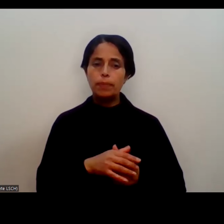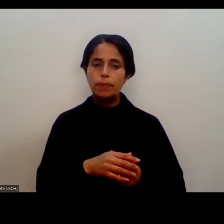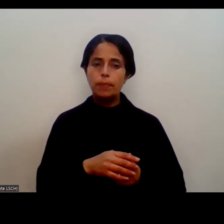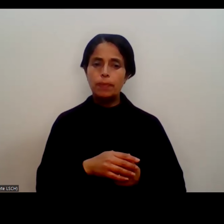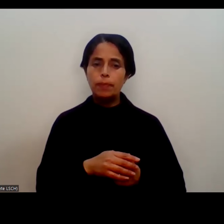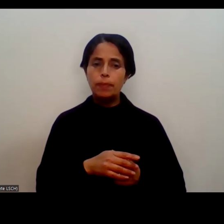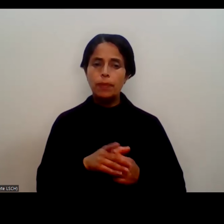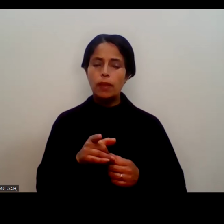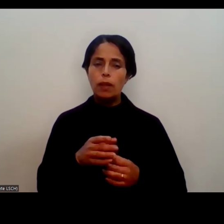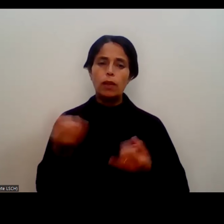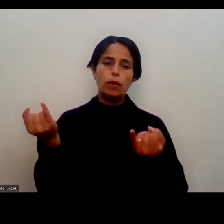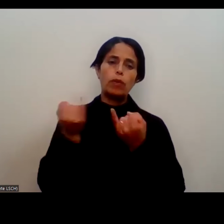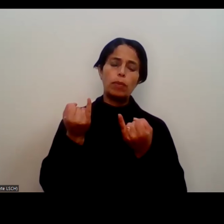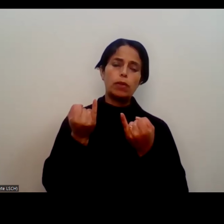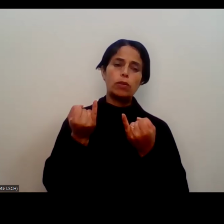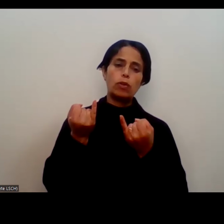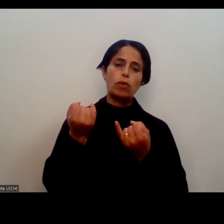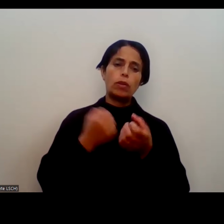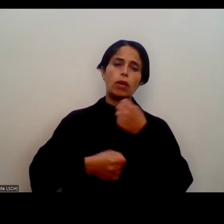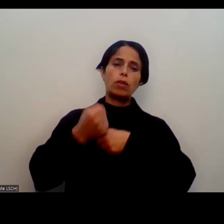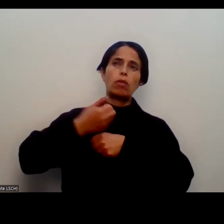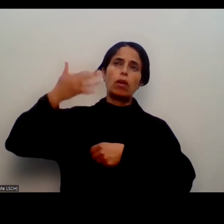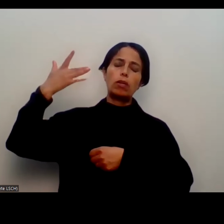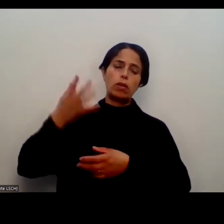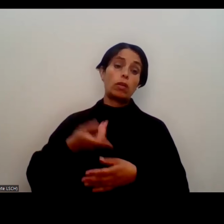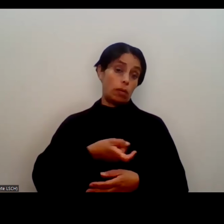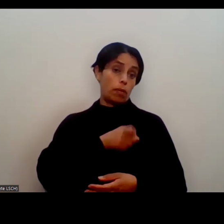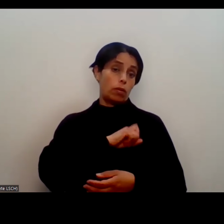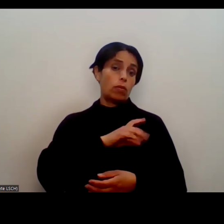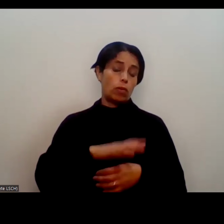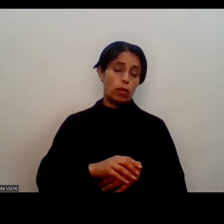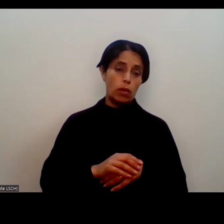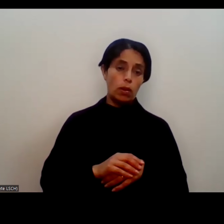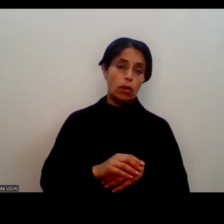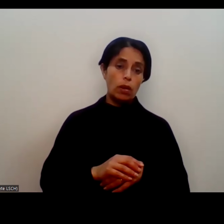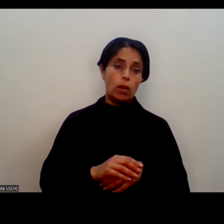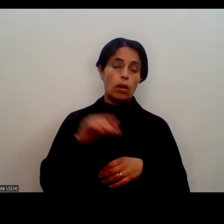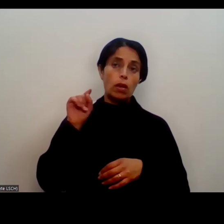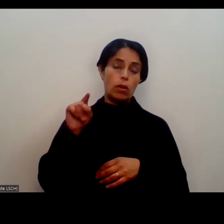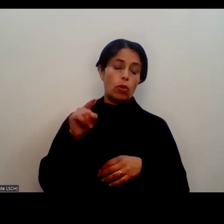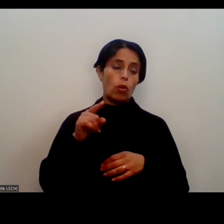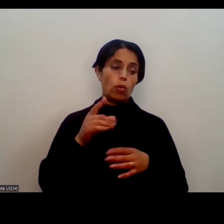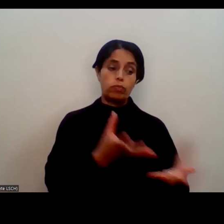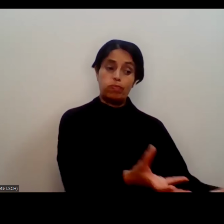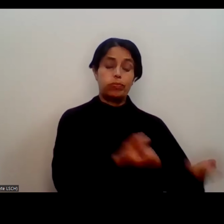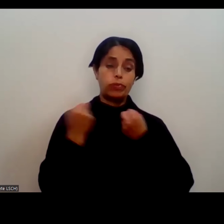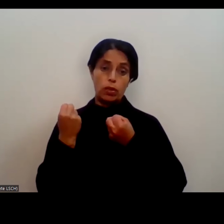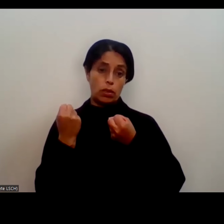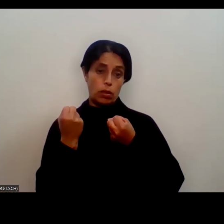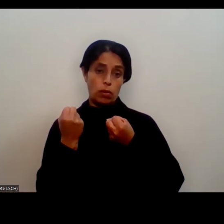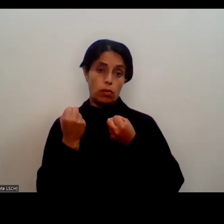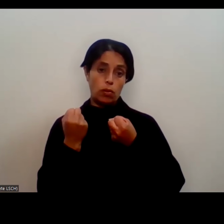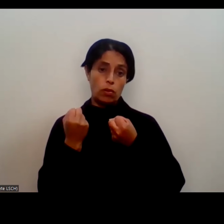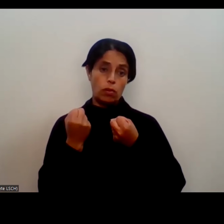esta noticia colonial, dicen, los descubrimos, les quitaron obviamente y